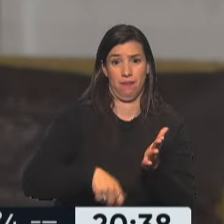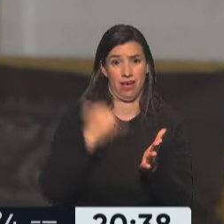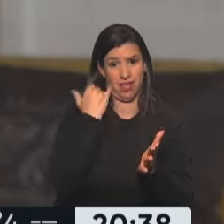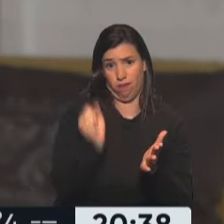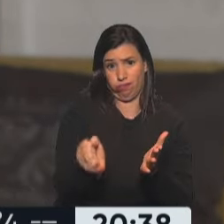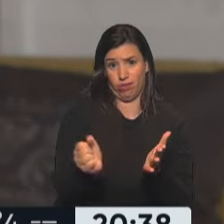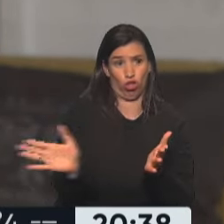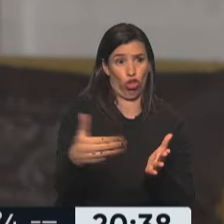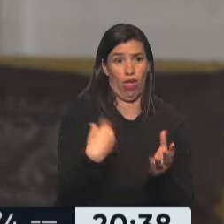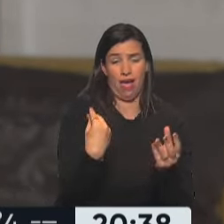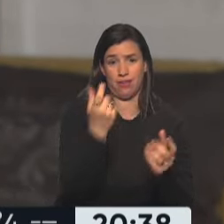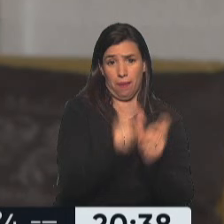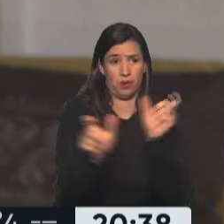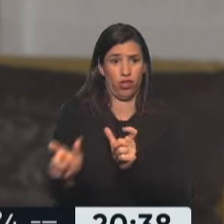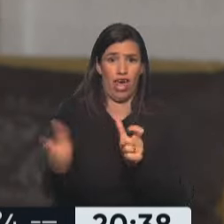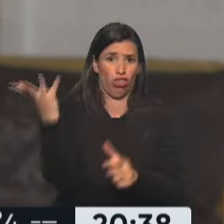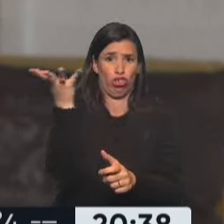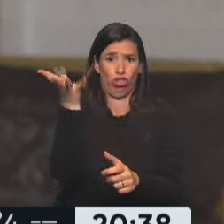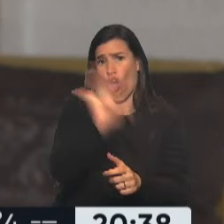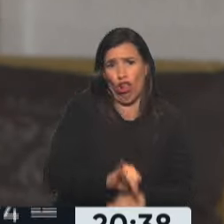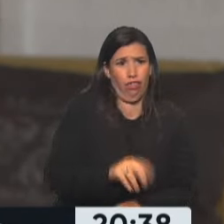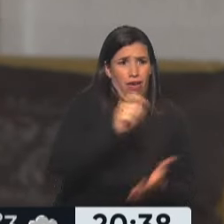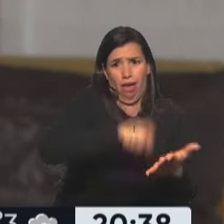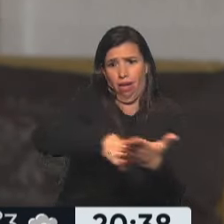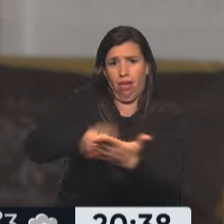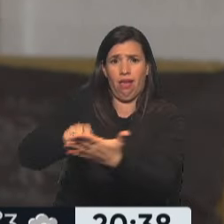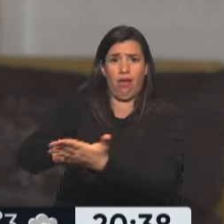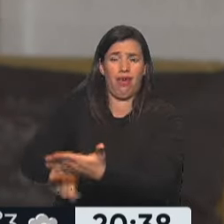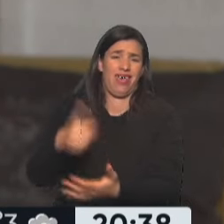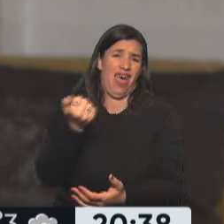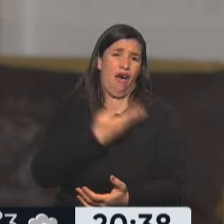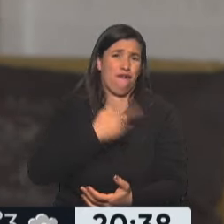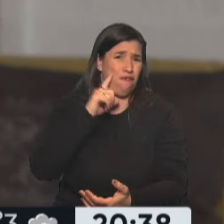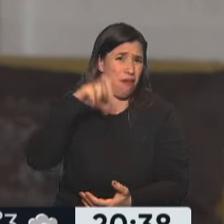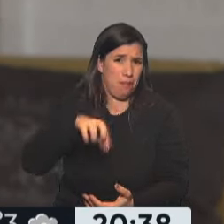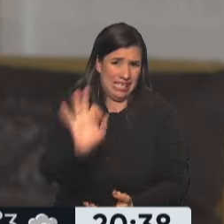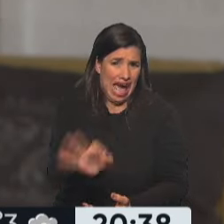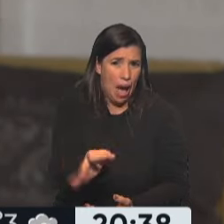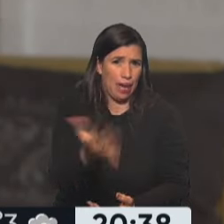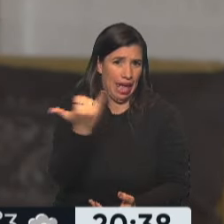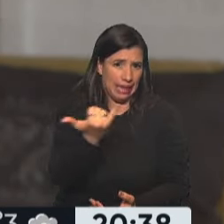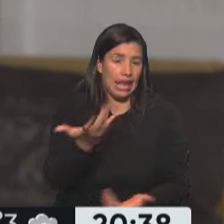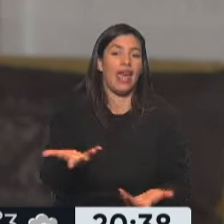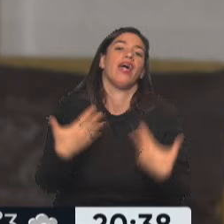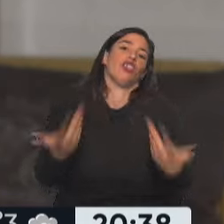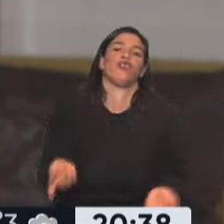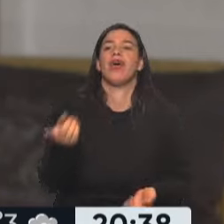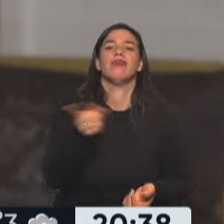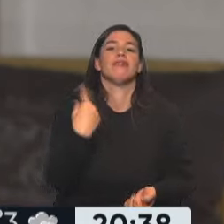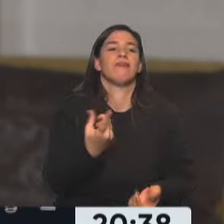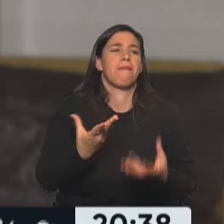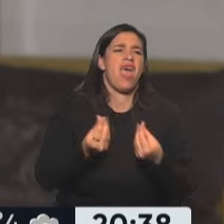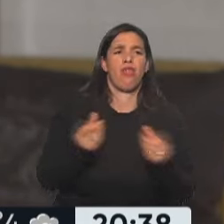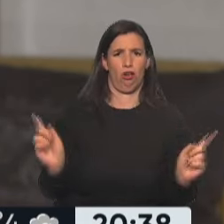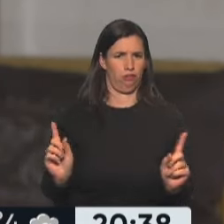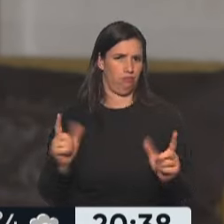personas casi todos los días, entonces tampoco le tengamos miedo a este tipo de innovaciones que en definitiva buscan que los trámites sean más rápidos